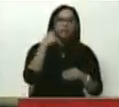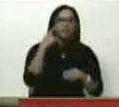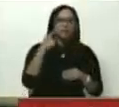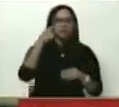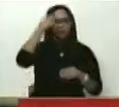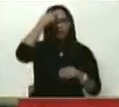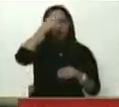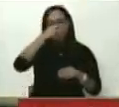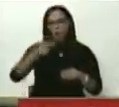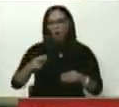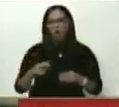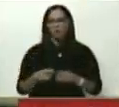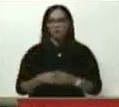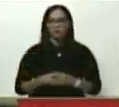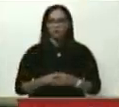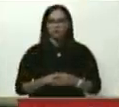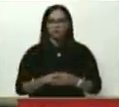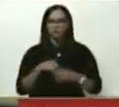pueblo,